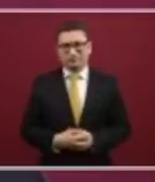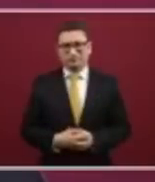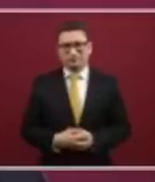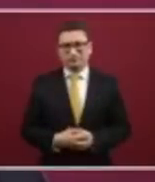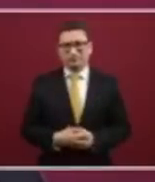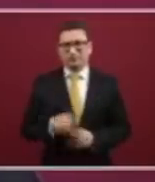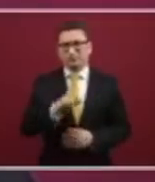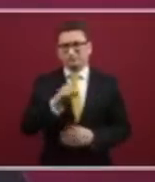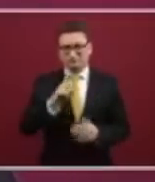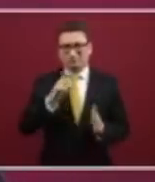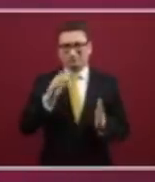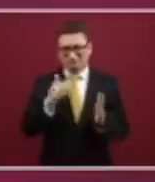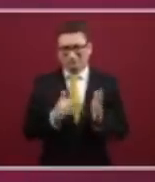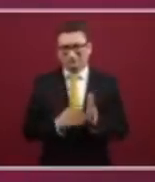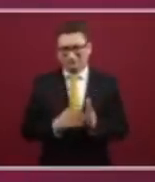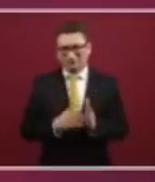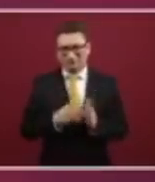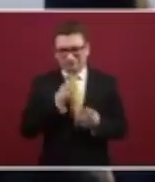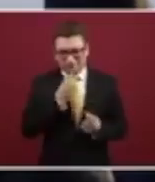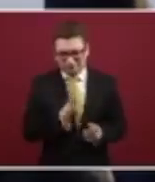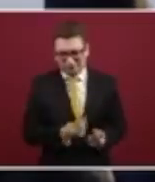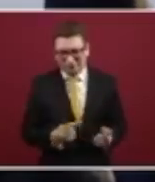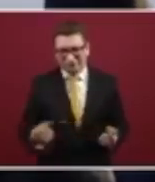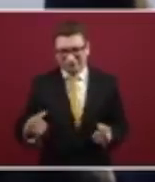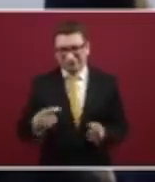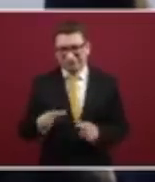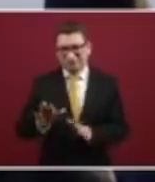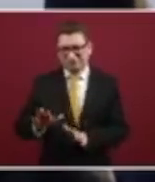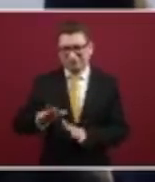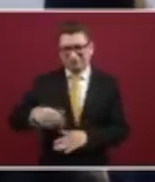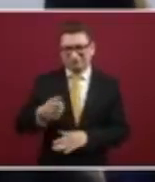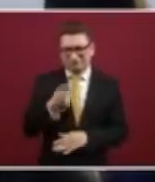100 mil niños